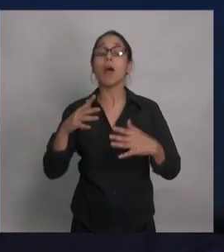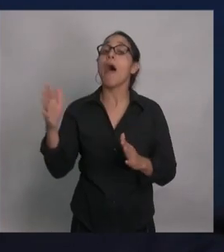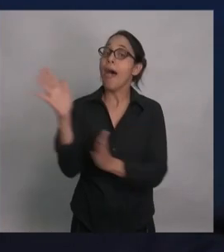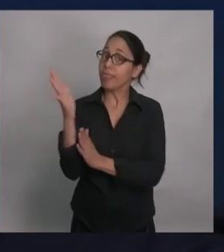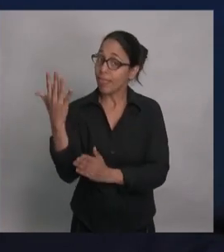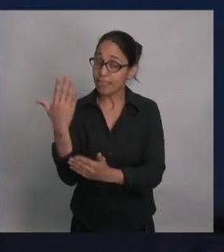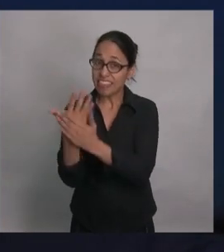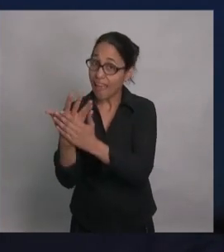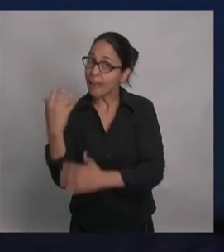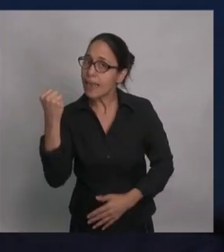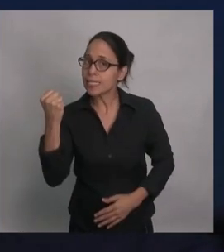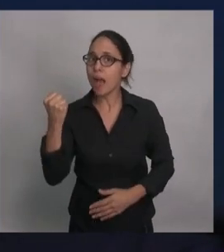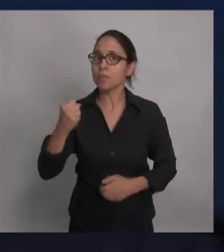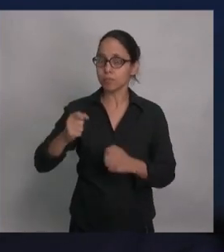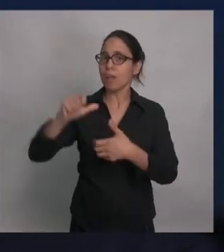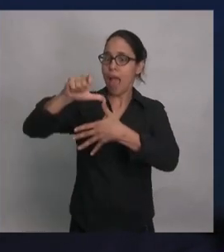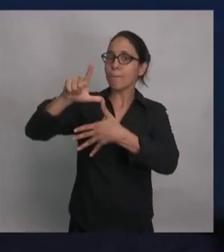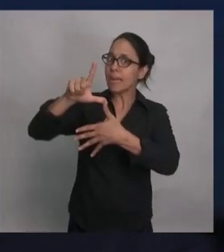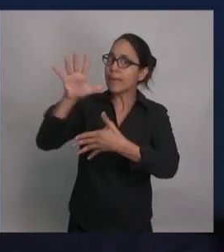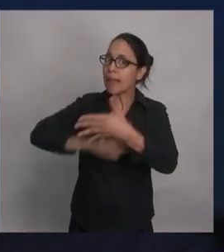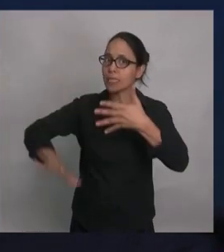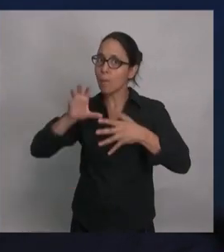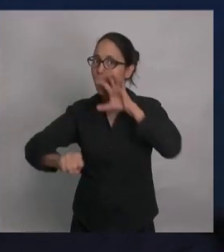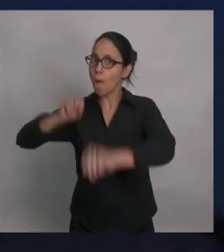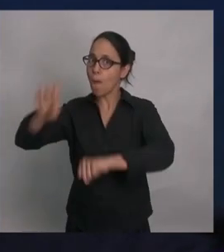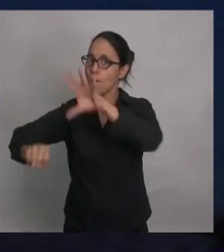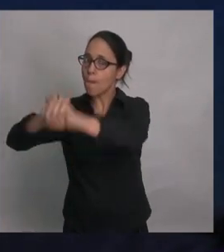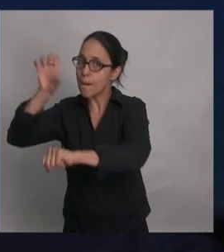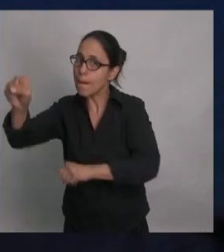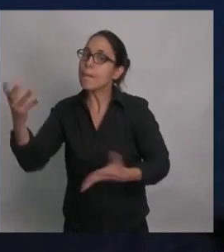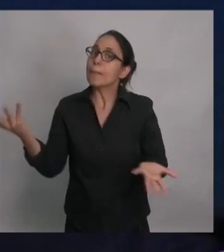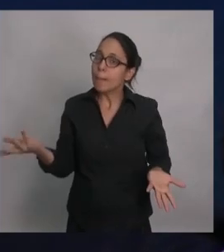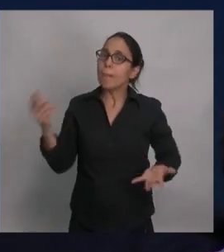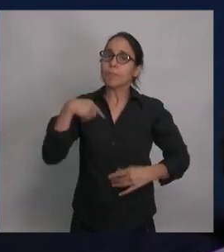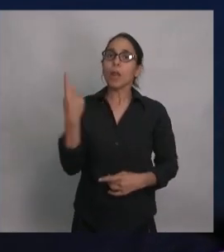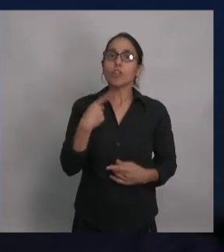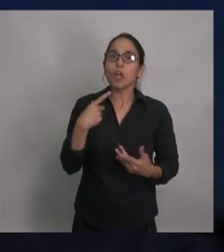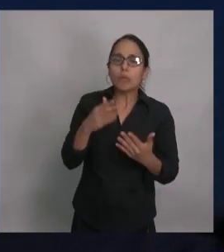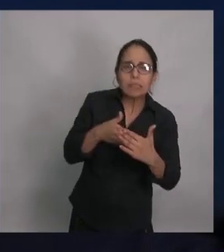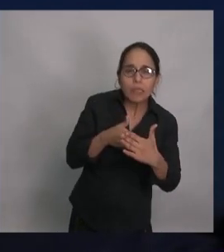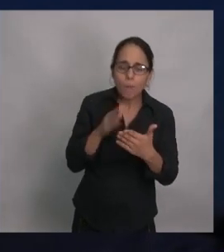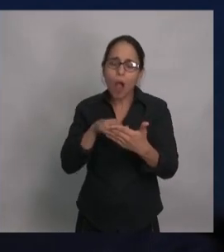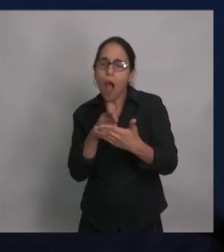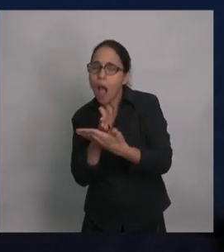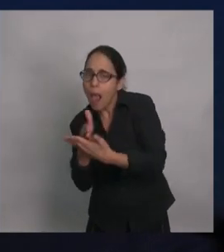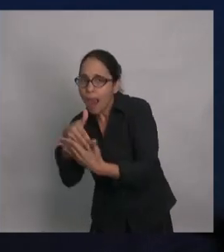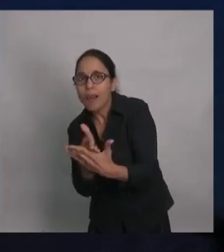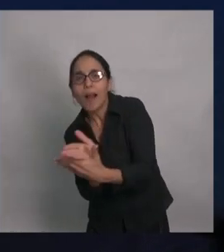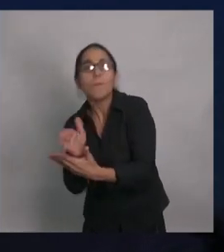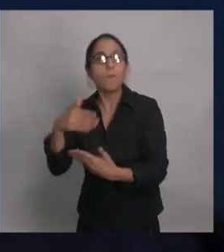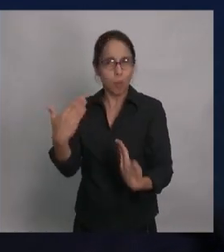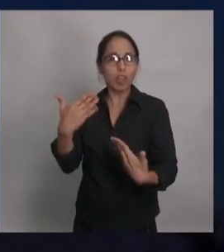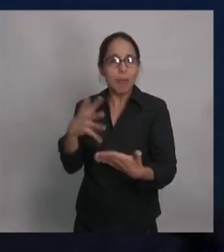América Latina, pero el sistema tiene grietas por todas partes y por ahí nos colamos, por ahí nos instalamos, por ahí tenemos que